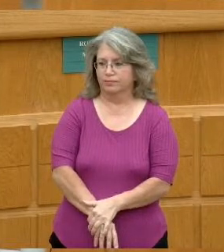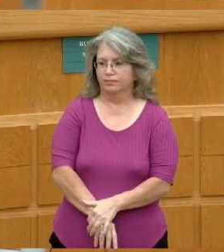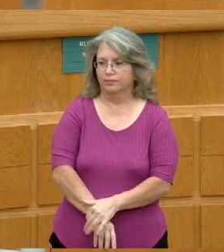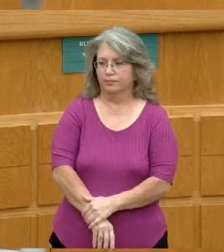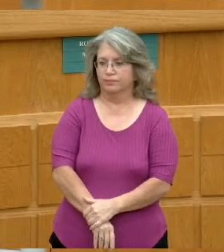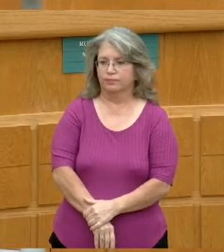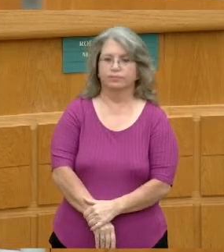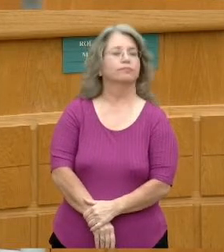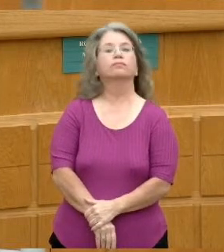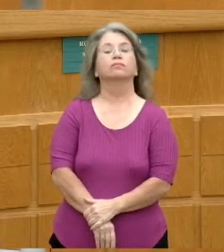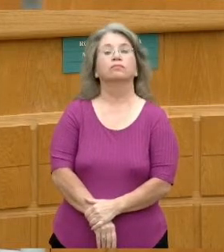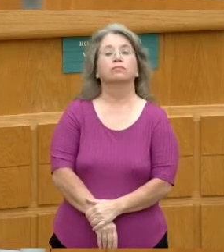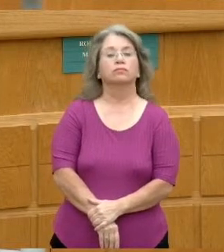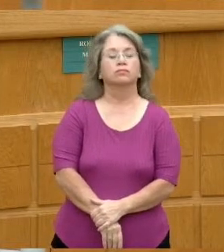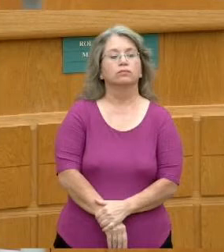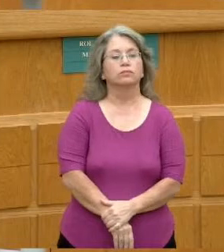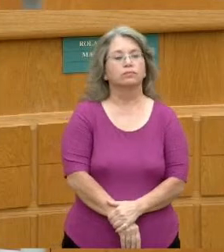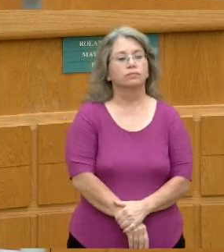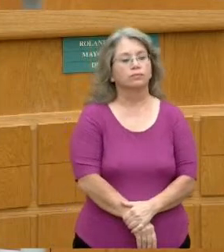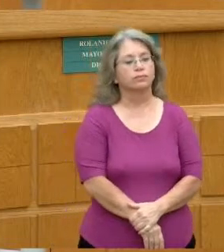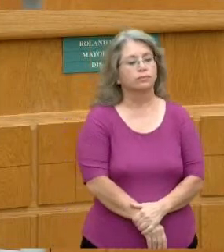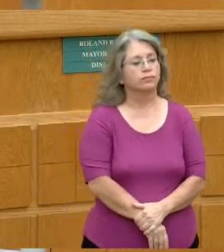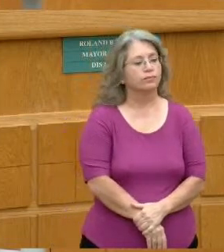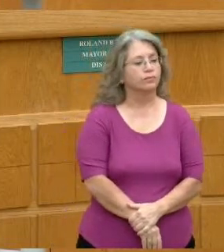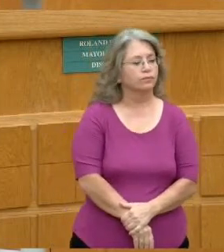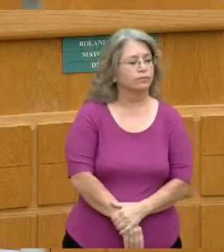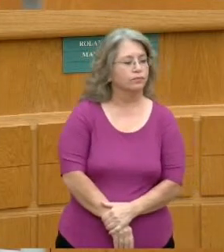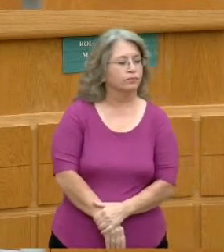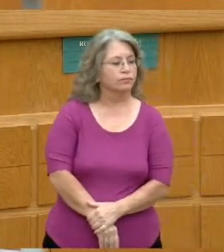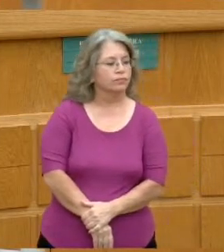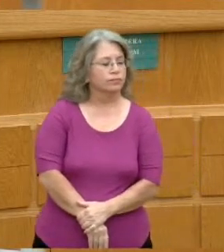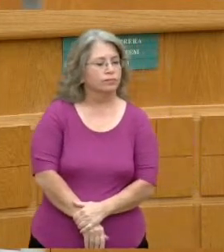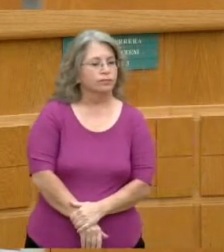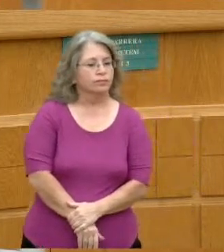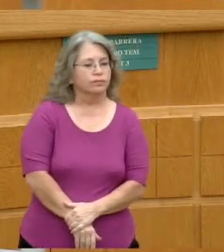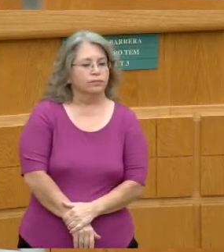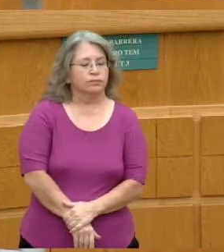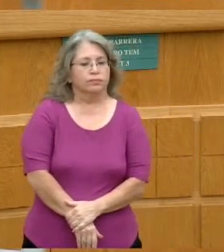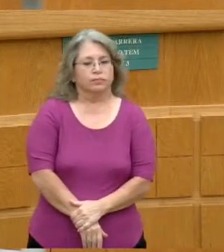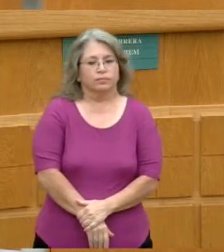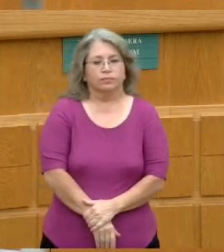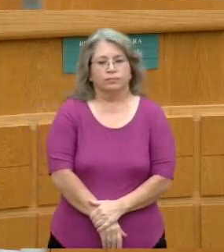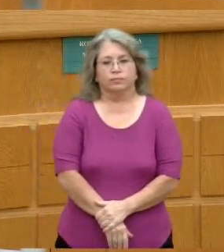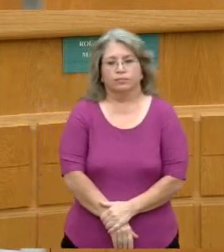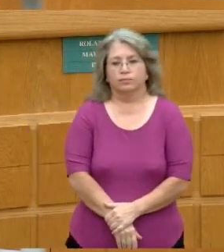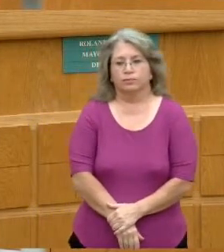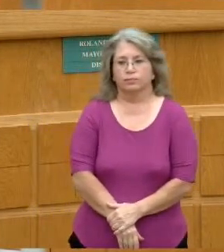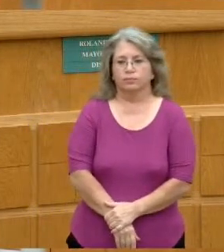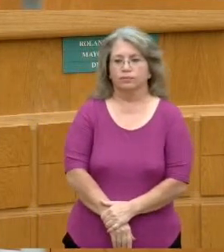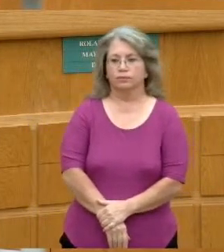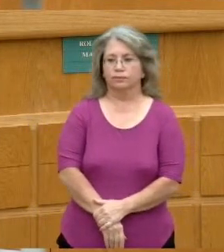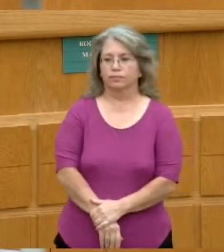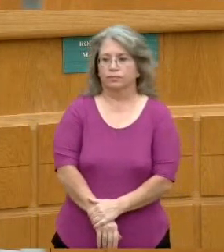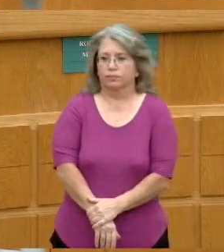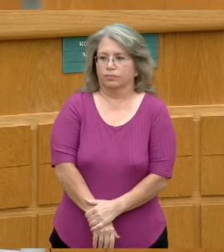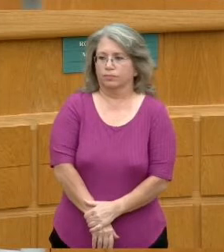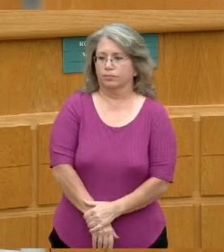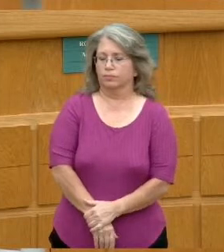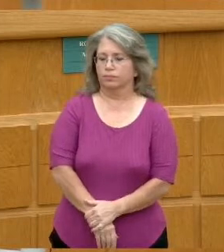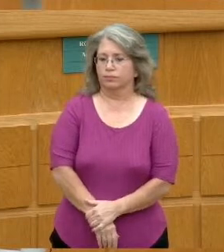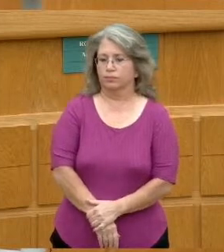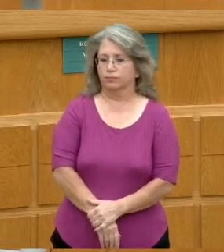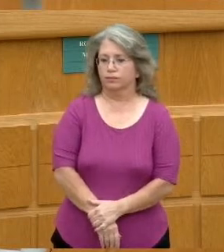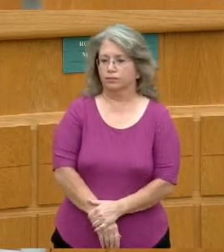las impresoras estarán limitados solo para personas que hayan hecho una reservación. Solo se va a permitir la entrada a las personas que cuenten con